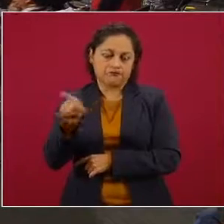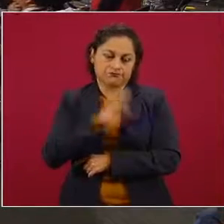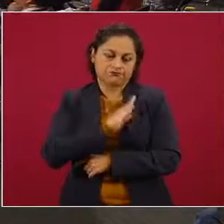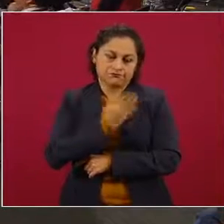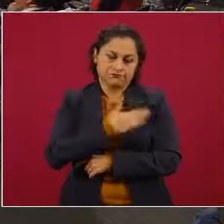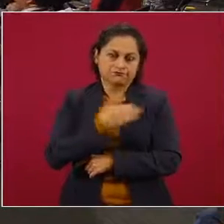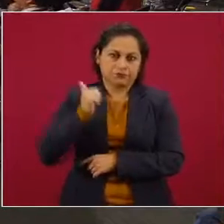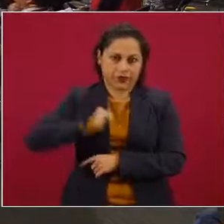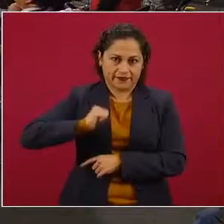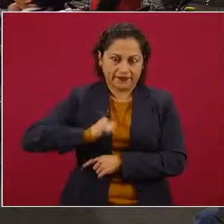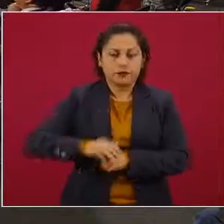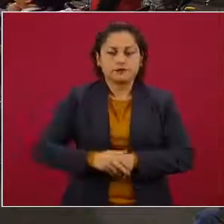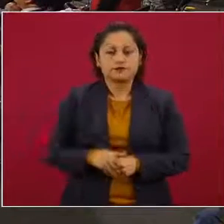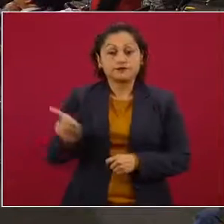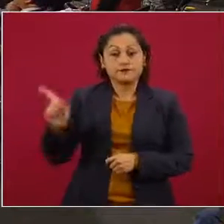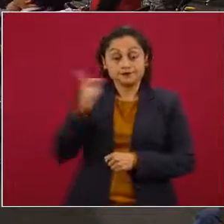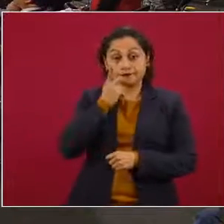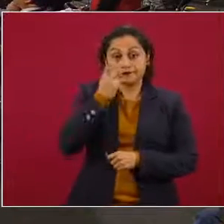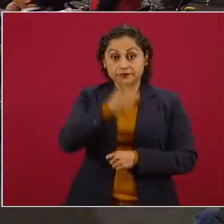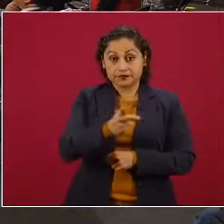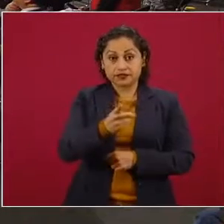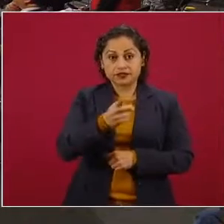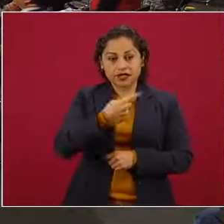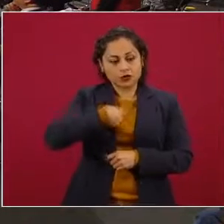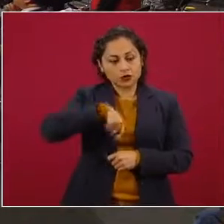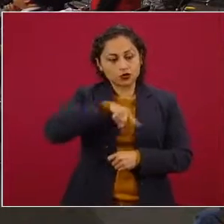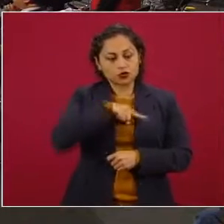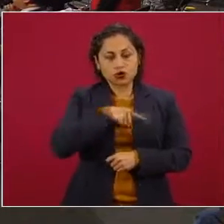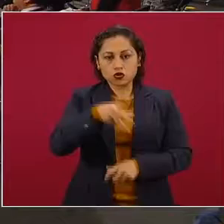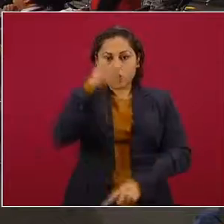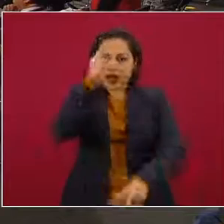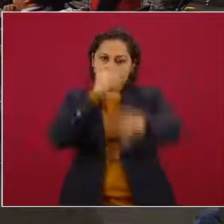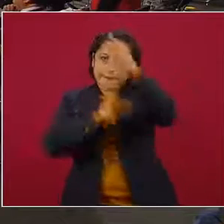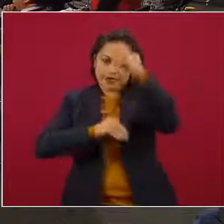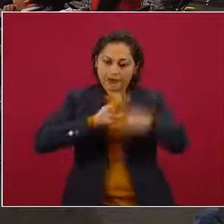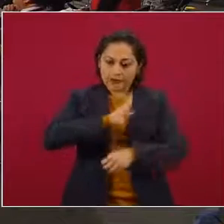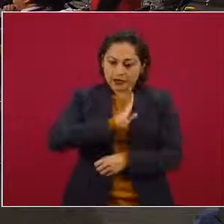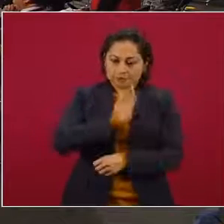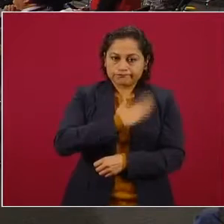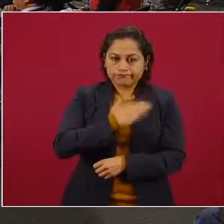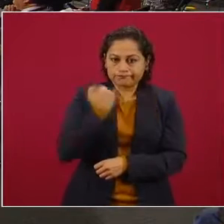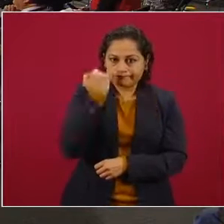Antes de que nosotros habláramos Castilla, hubo un día del mes